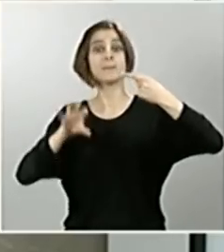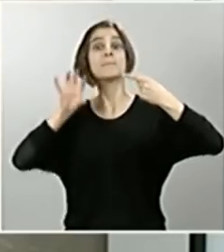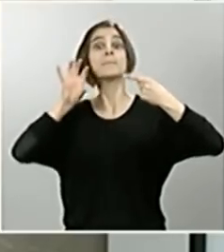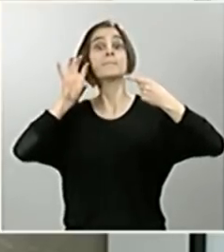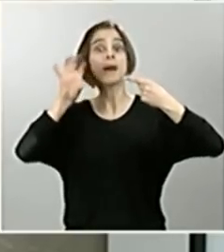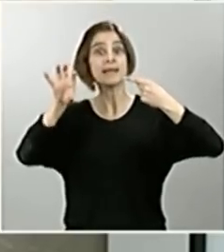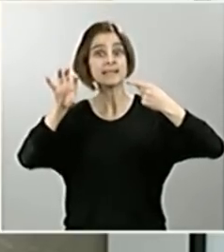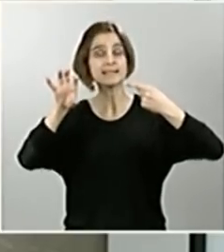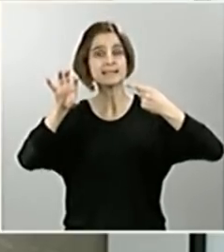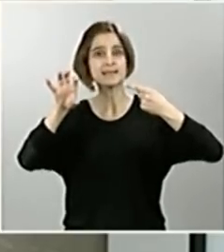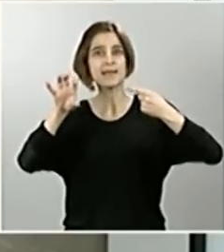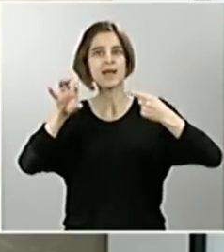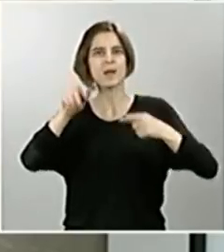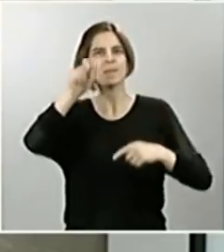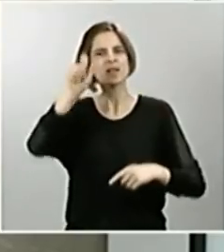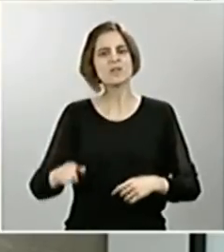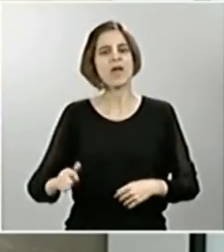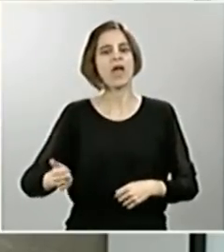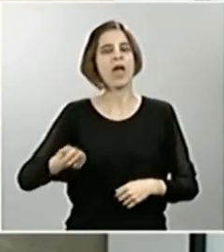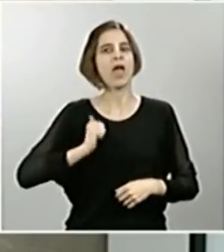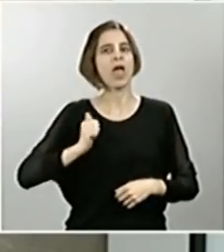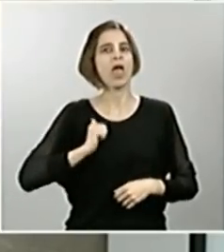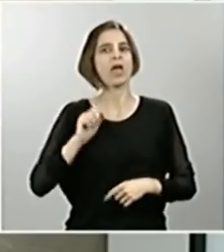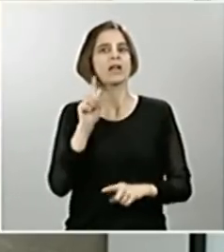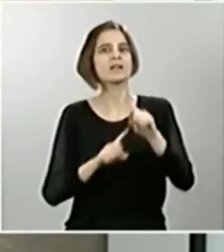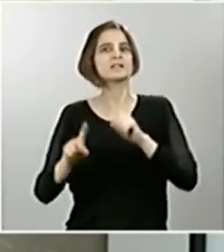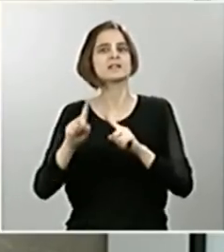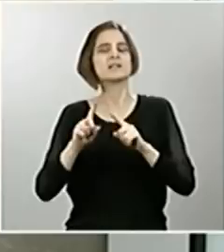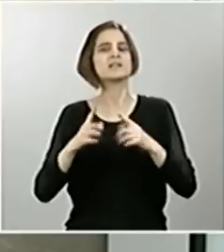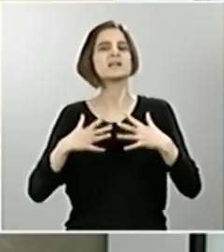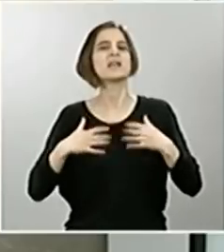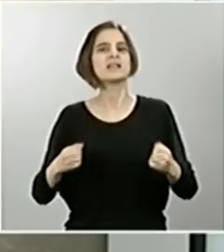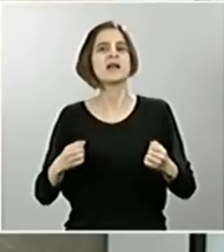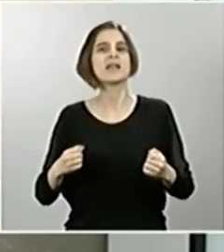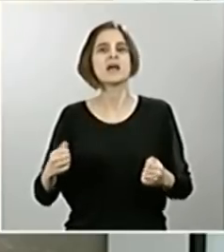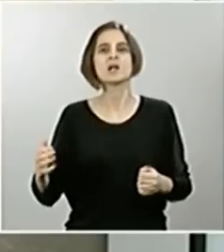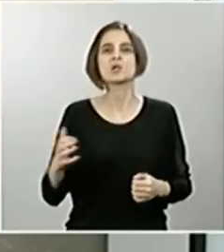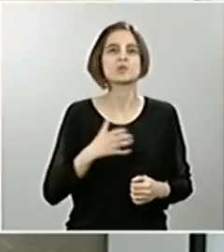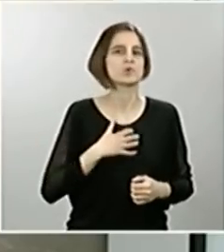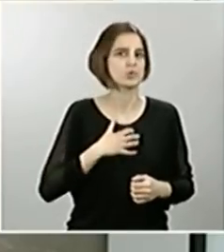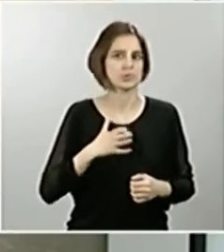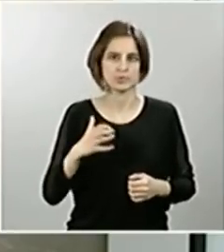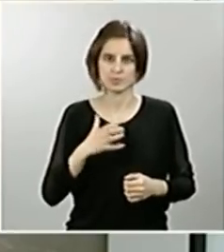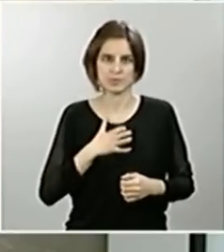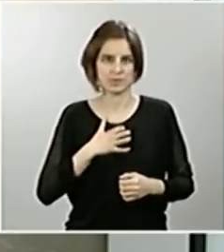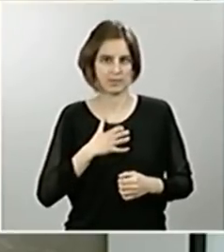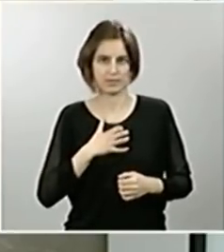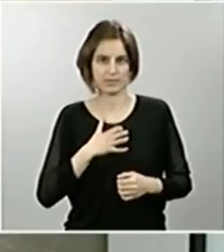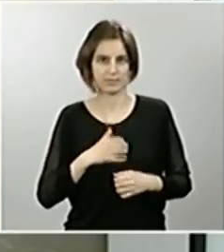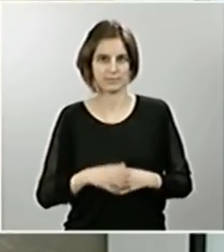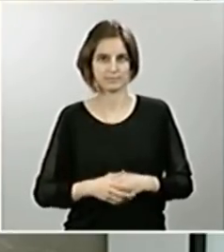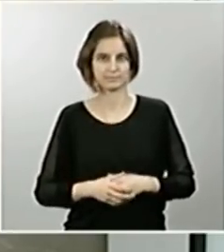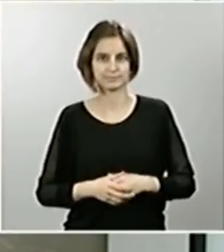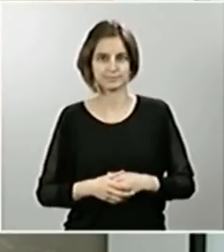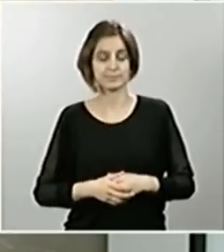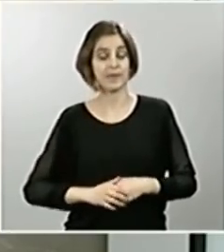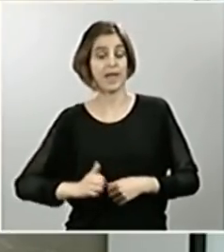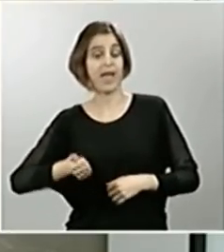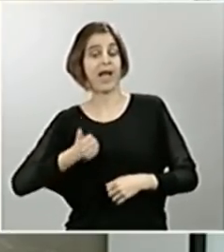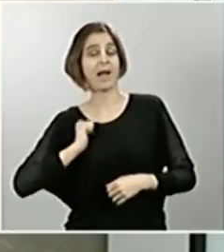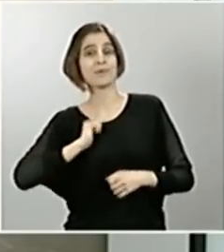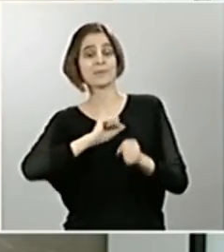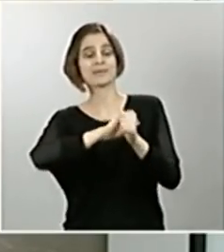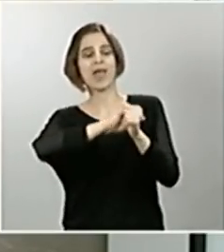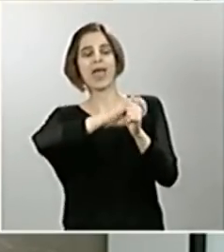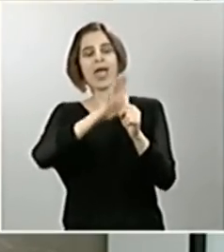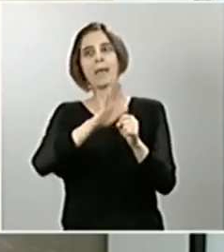aprovecharse desta crisis sanitaria. Non se pode utilizar o COVID-19 para despedir. Neste